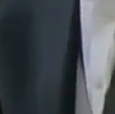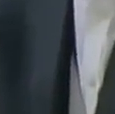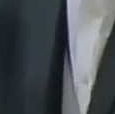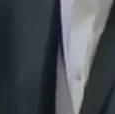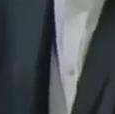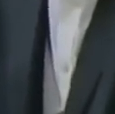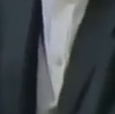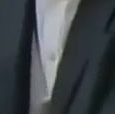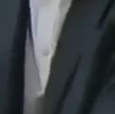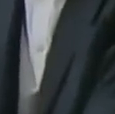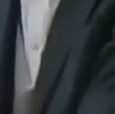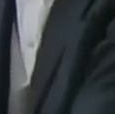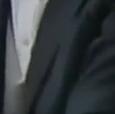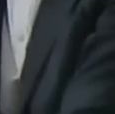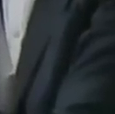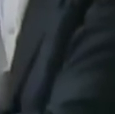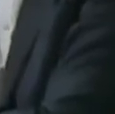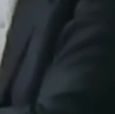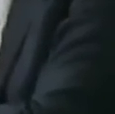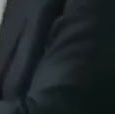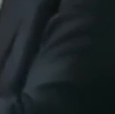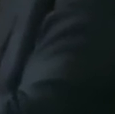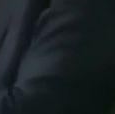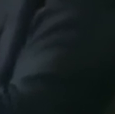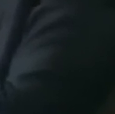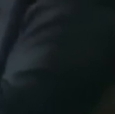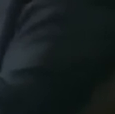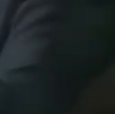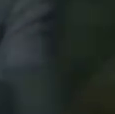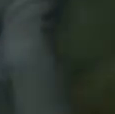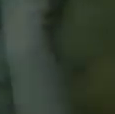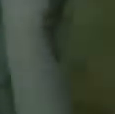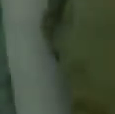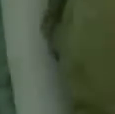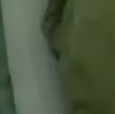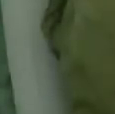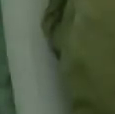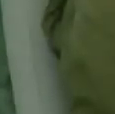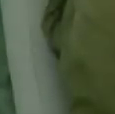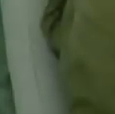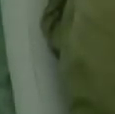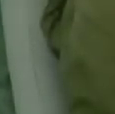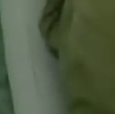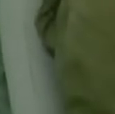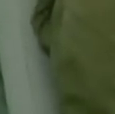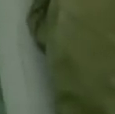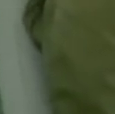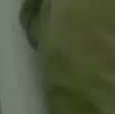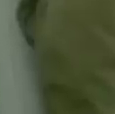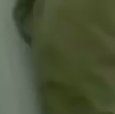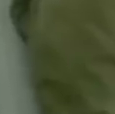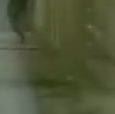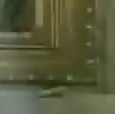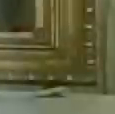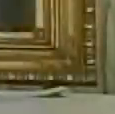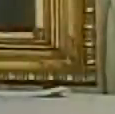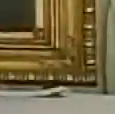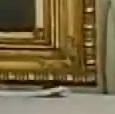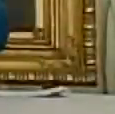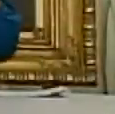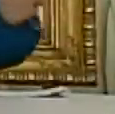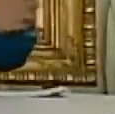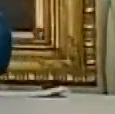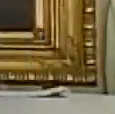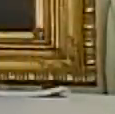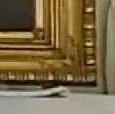90 días del nuevo sistema de equilibrios y de factores vinculados a la economía y su proceso